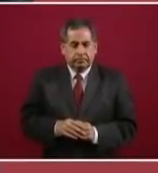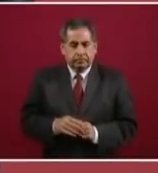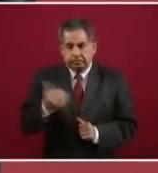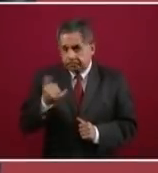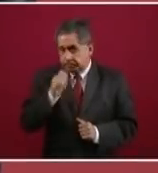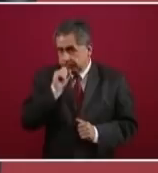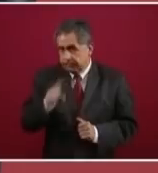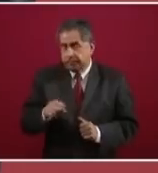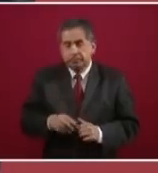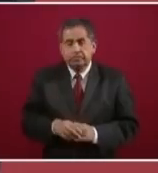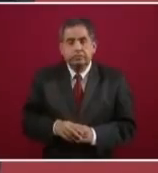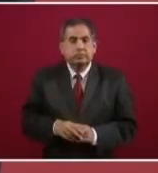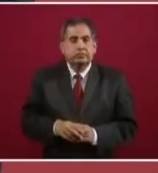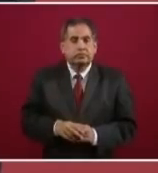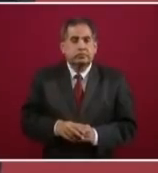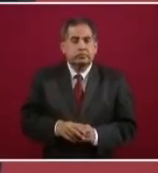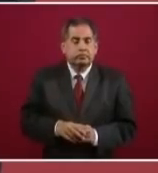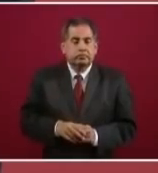Y